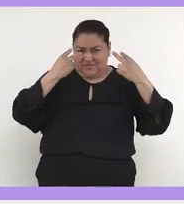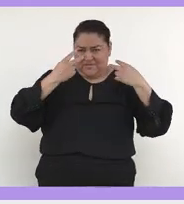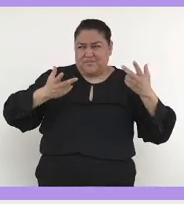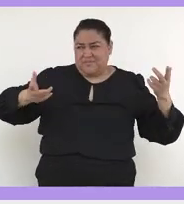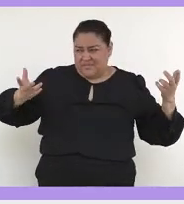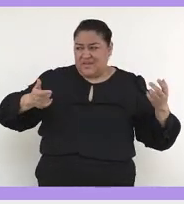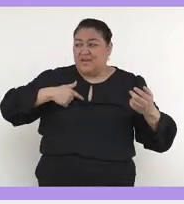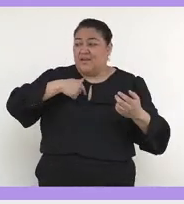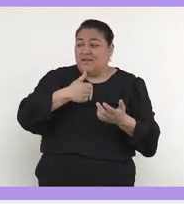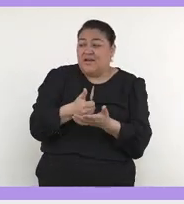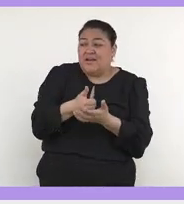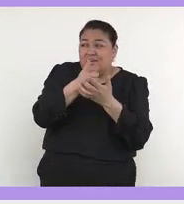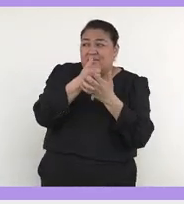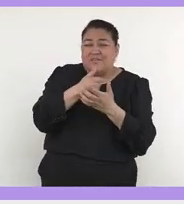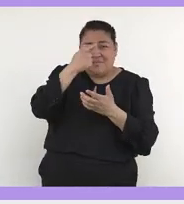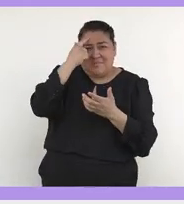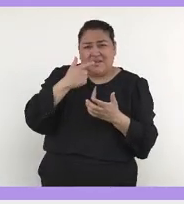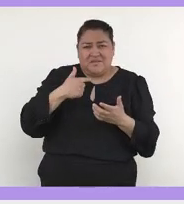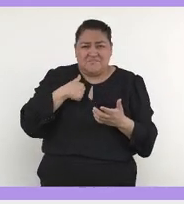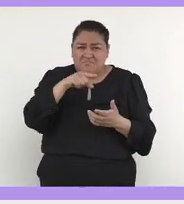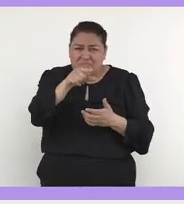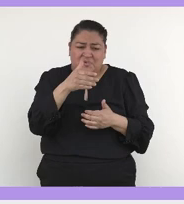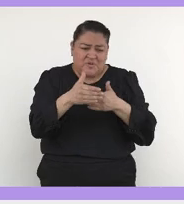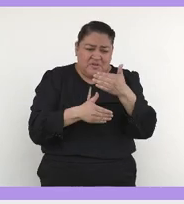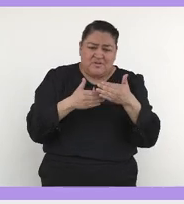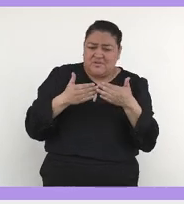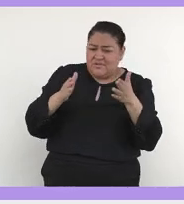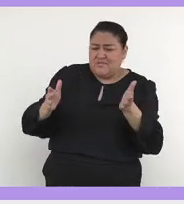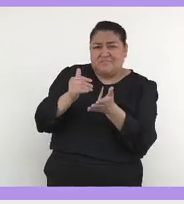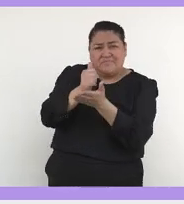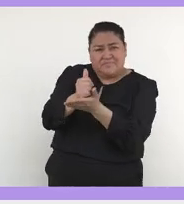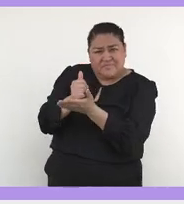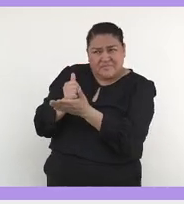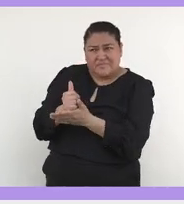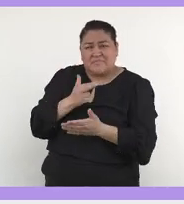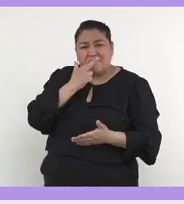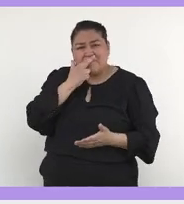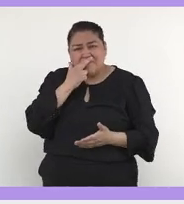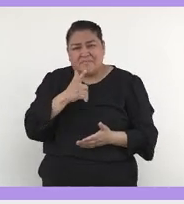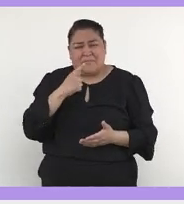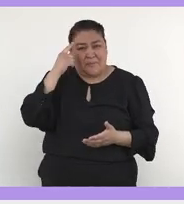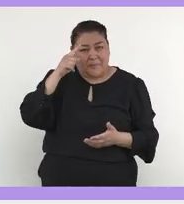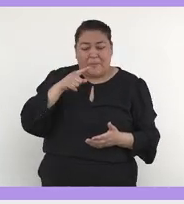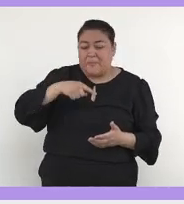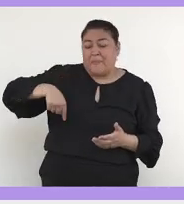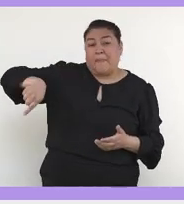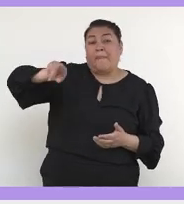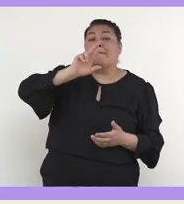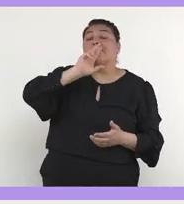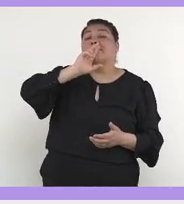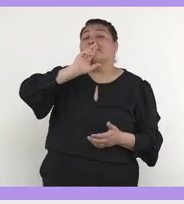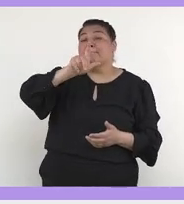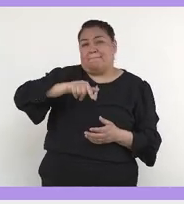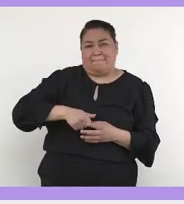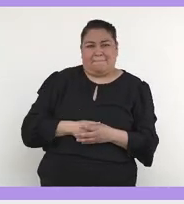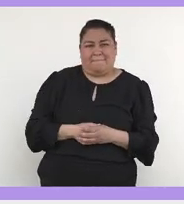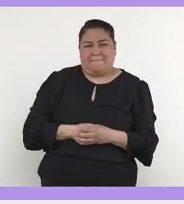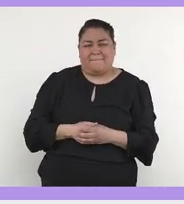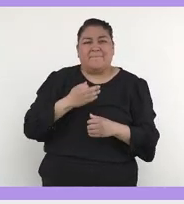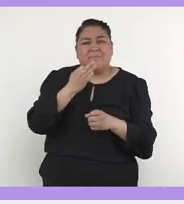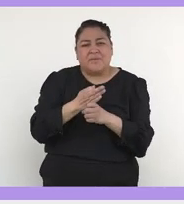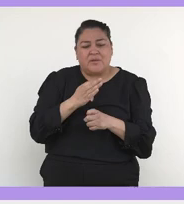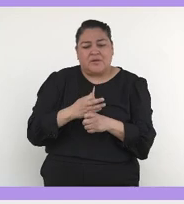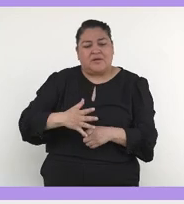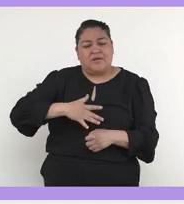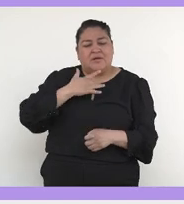ayuda mucho Tú no te has detenido en abrir puertas eso es un hecho como ya nos lo has dejado Claro pero bueno entrando más en